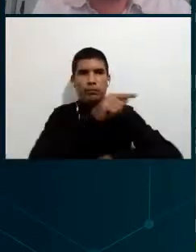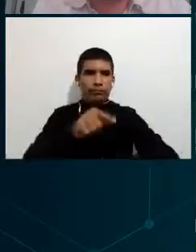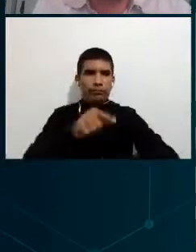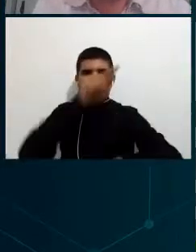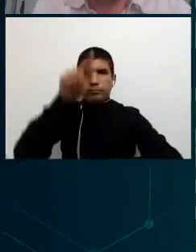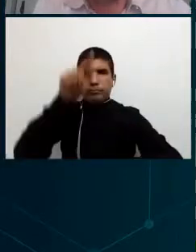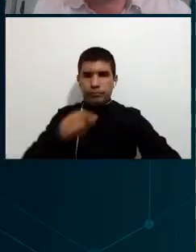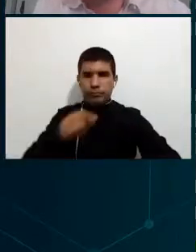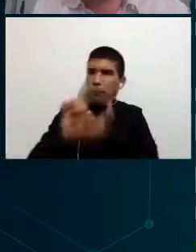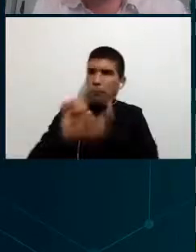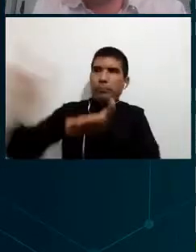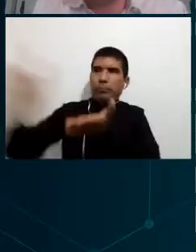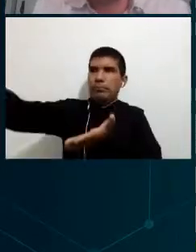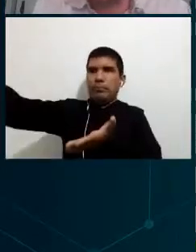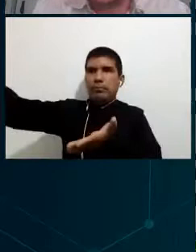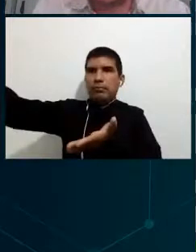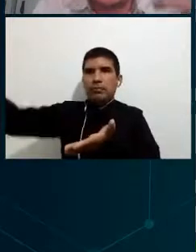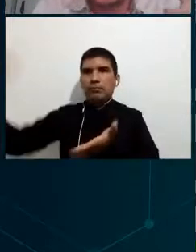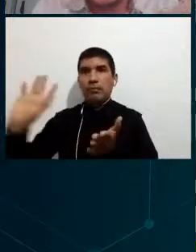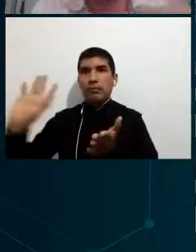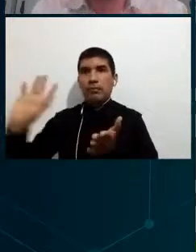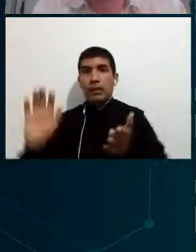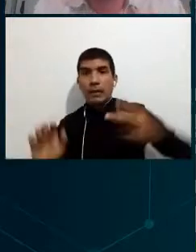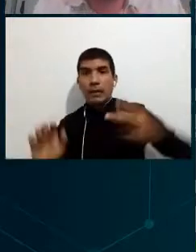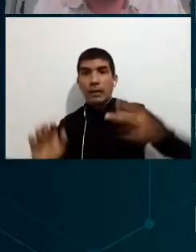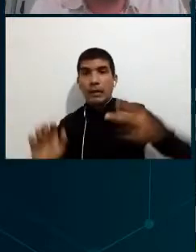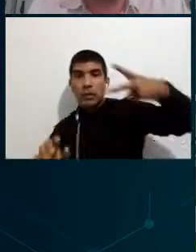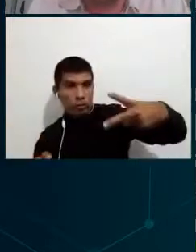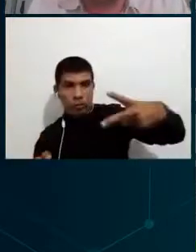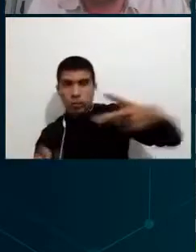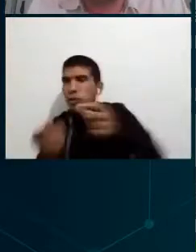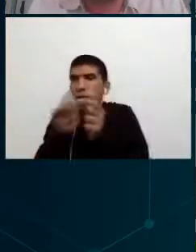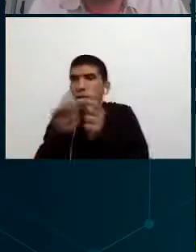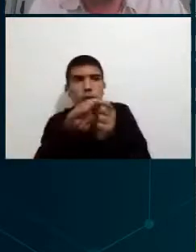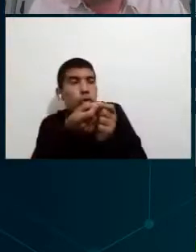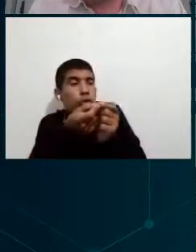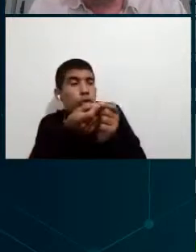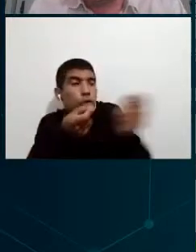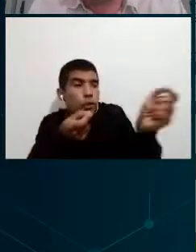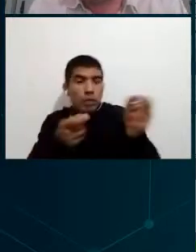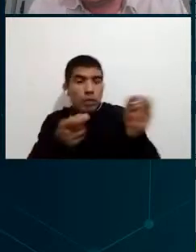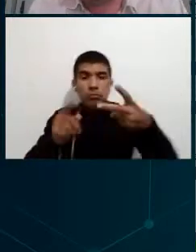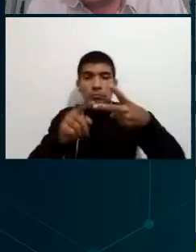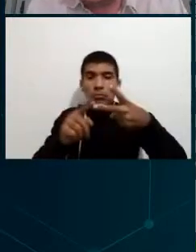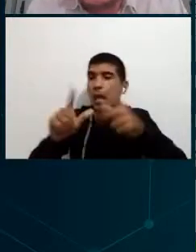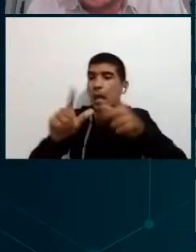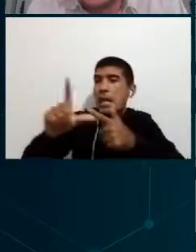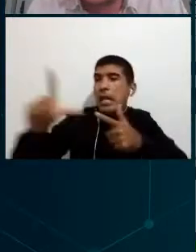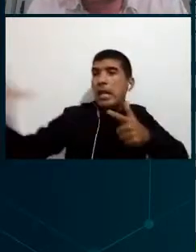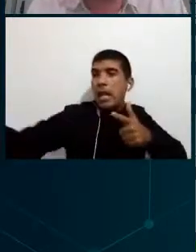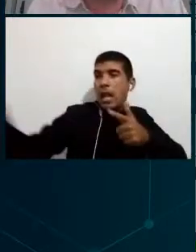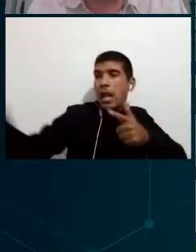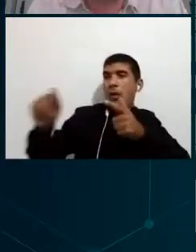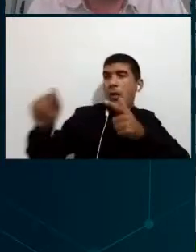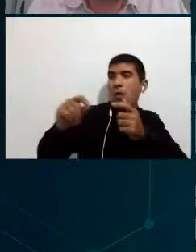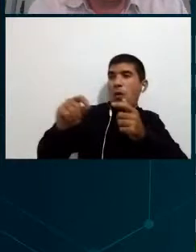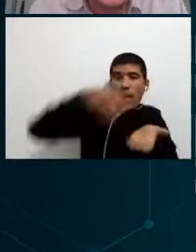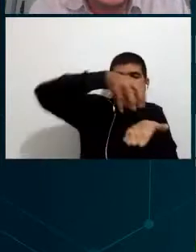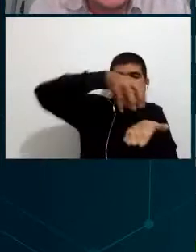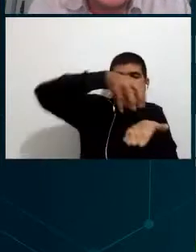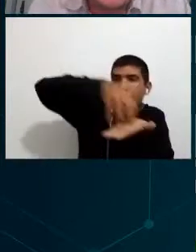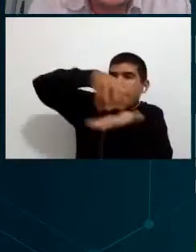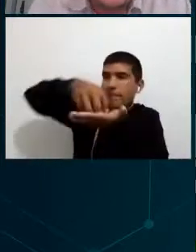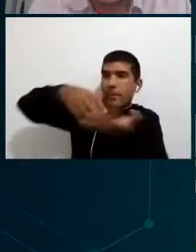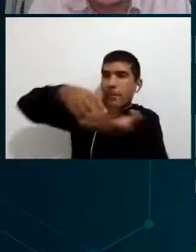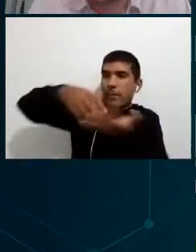ruta larga. Entonces vemos que en el caso de que yo tenga una conexión de fibra óptica dedicada, el tiempo de latencia prácticamente cero. En